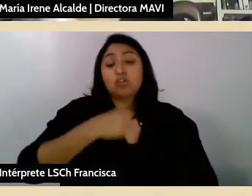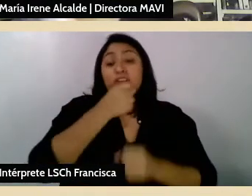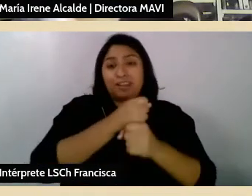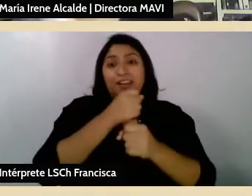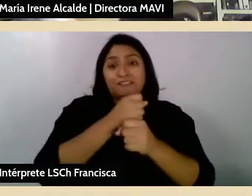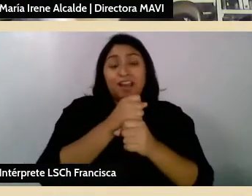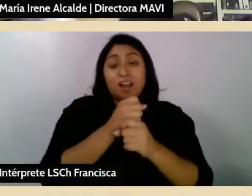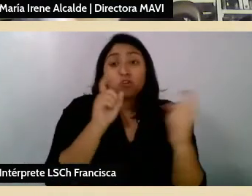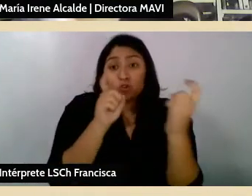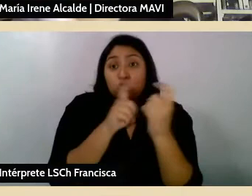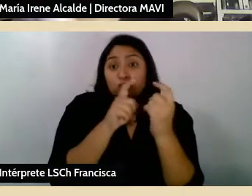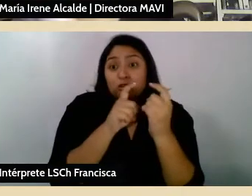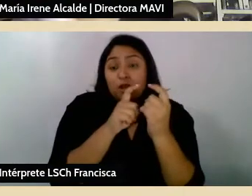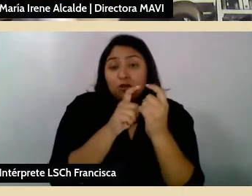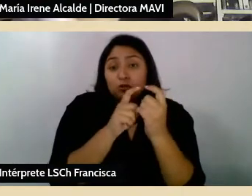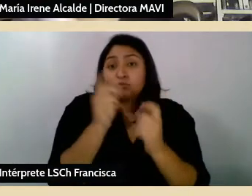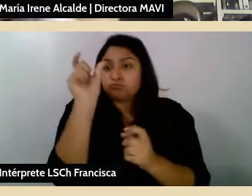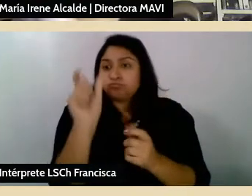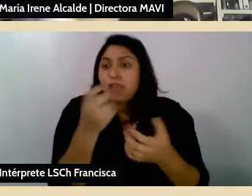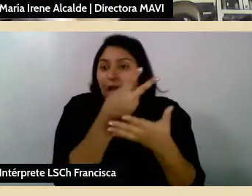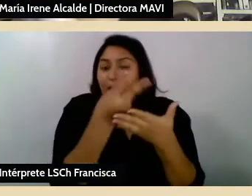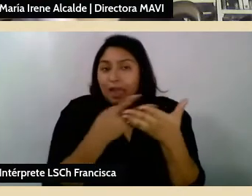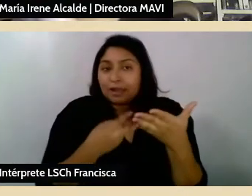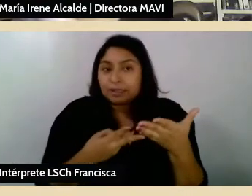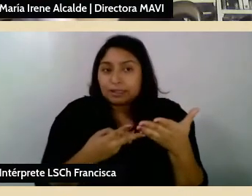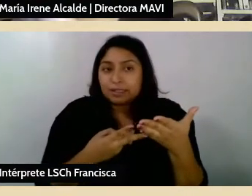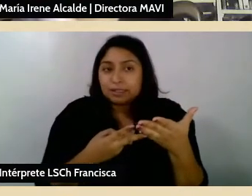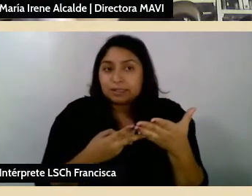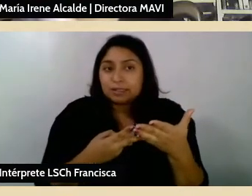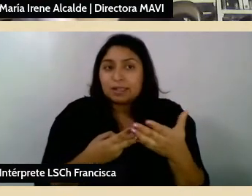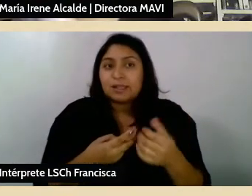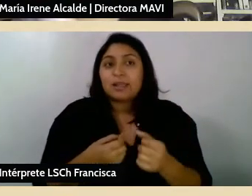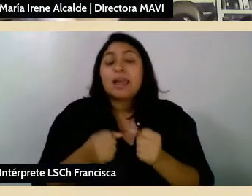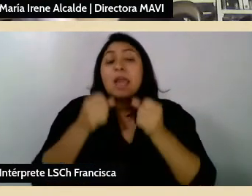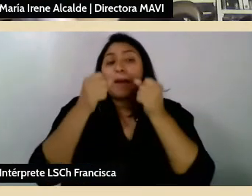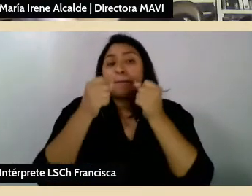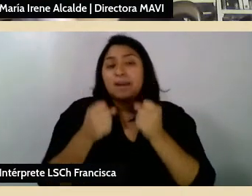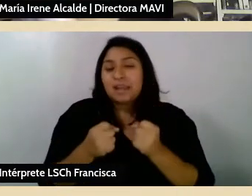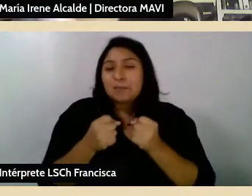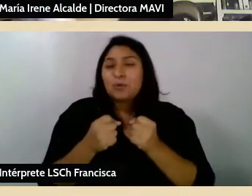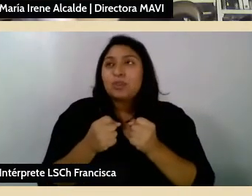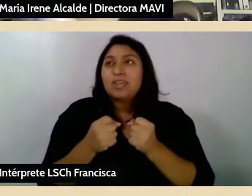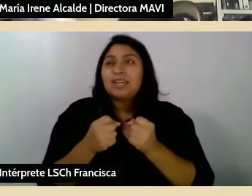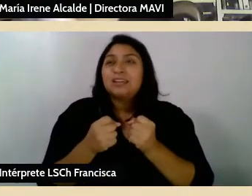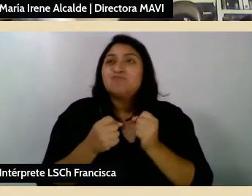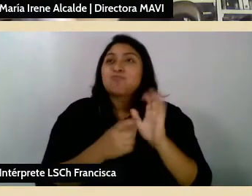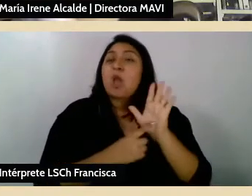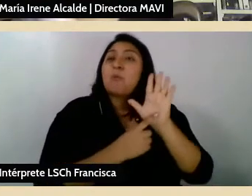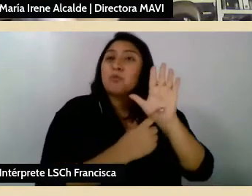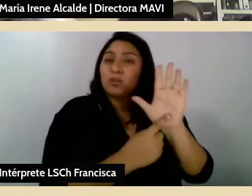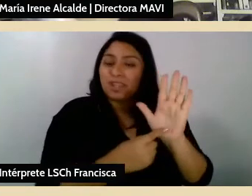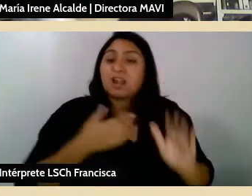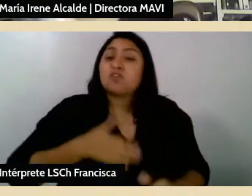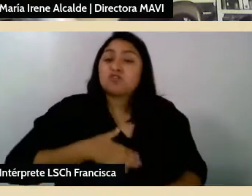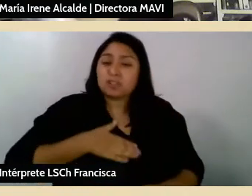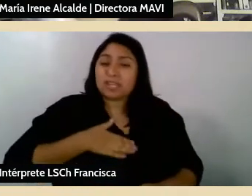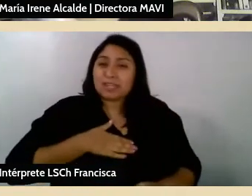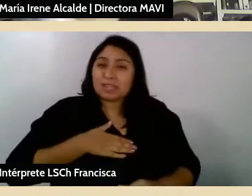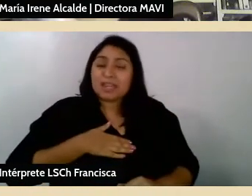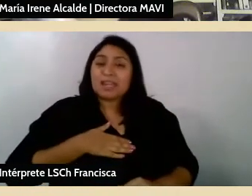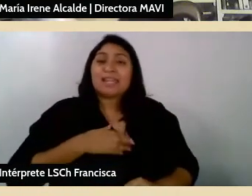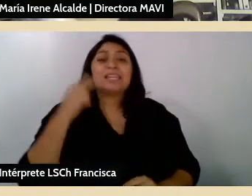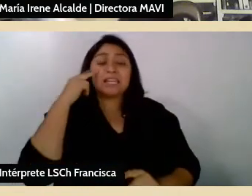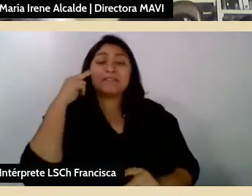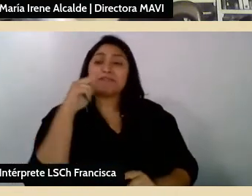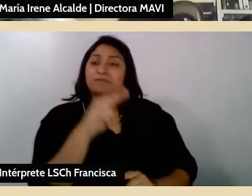artista, para un poquito plasmar lo que él quiere proyectar con sus obras en el museo.